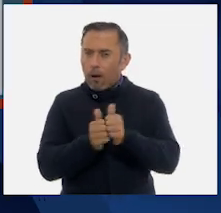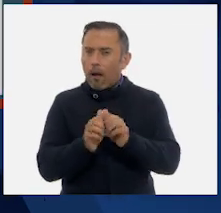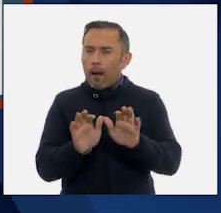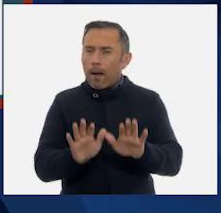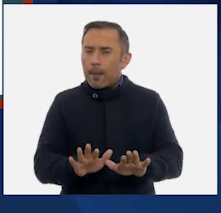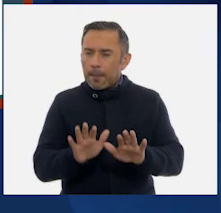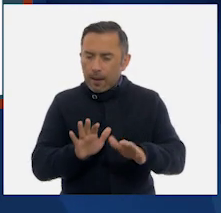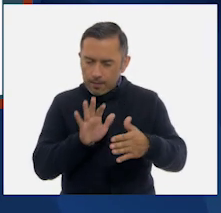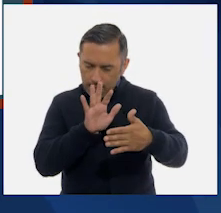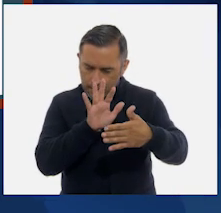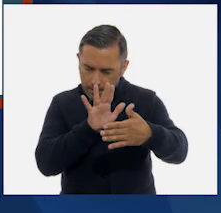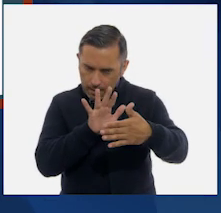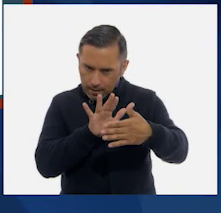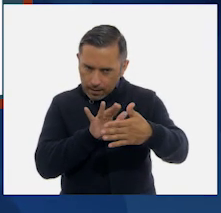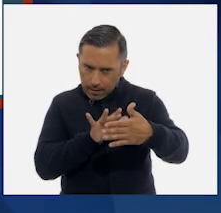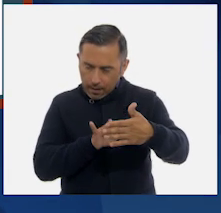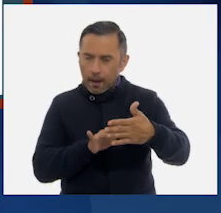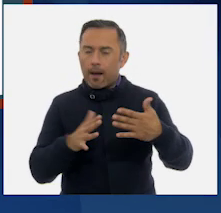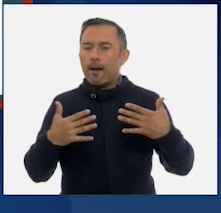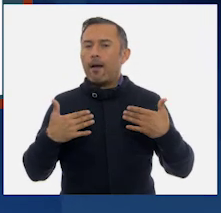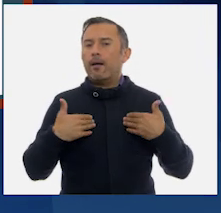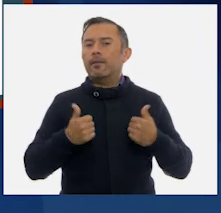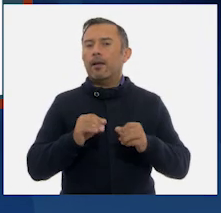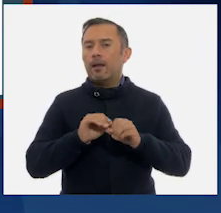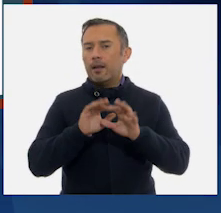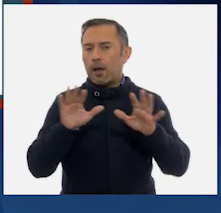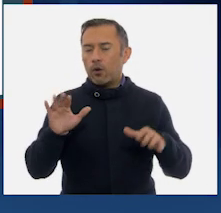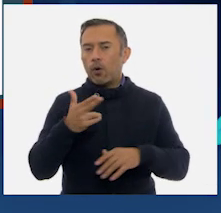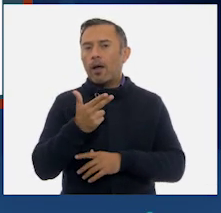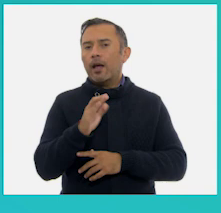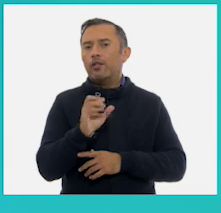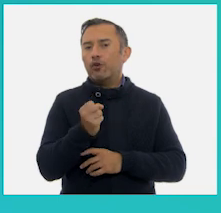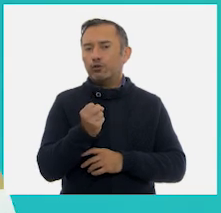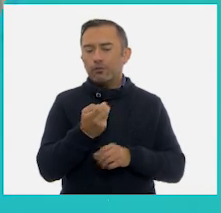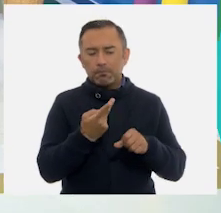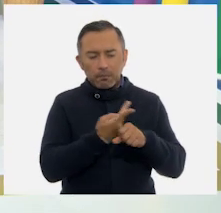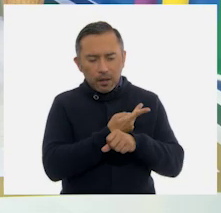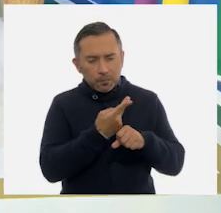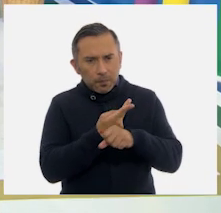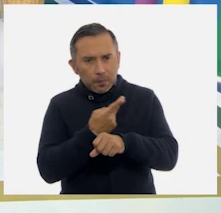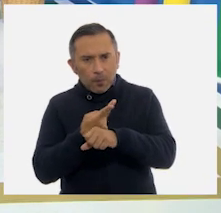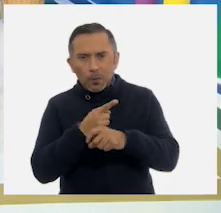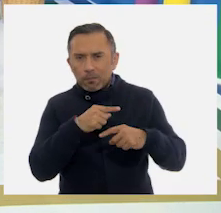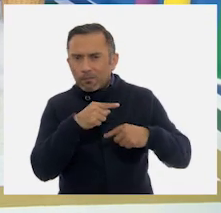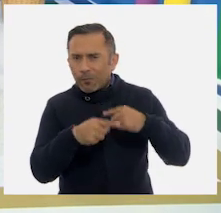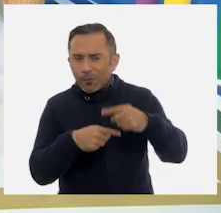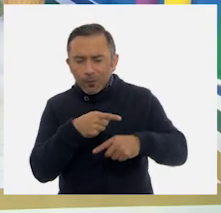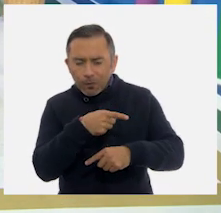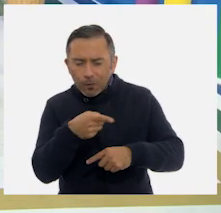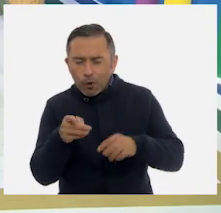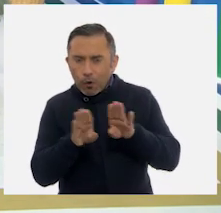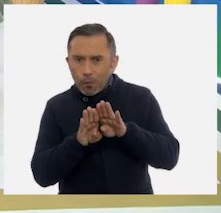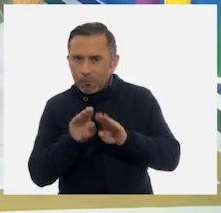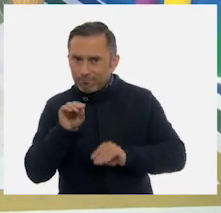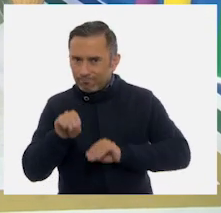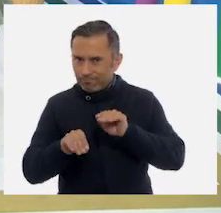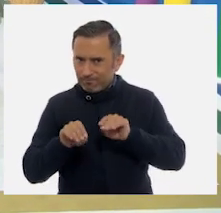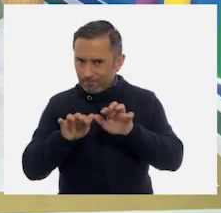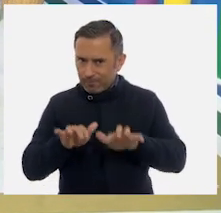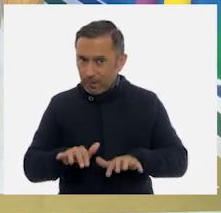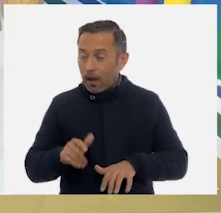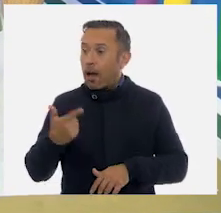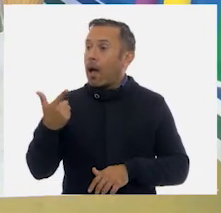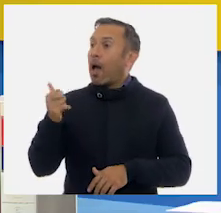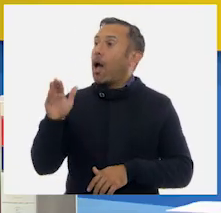mayor claridad cómo hay que reconstruir estos hechos. Pues Gaby, muchas gracias por esta